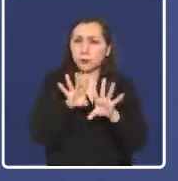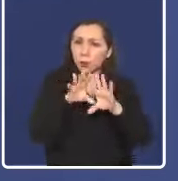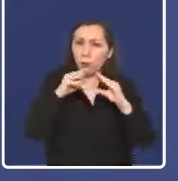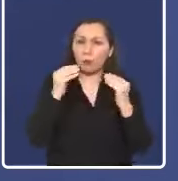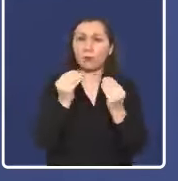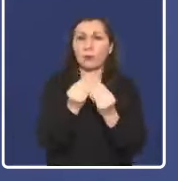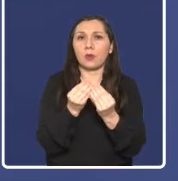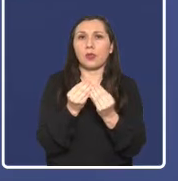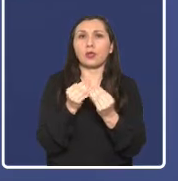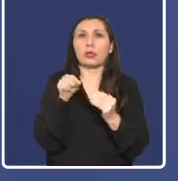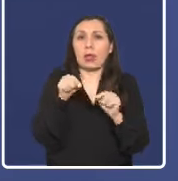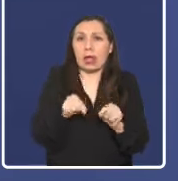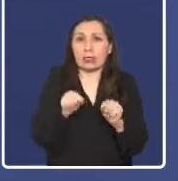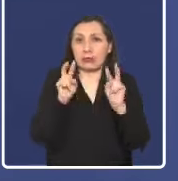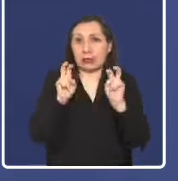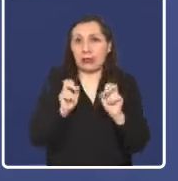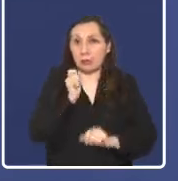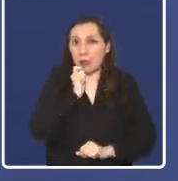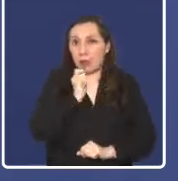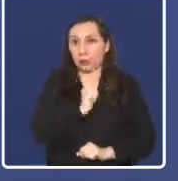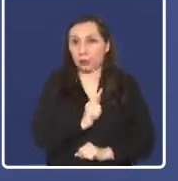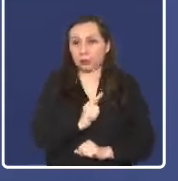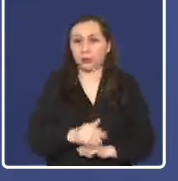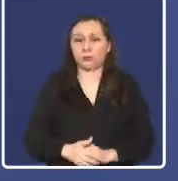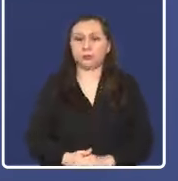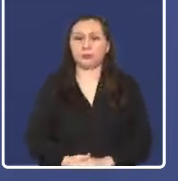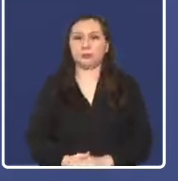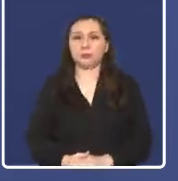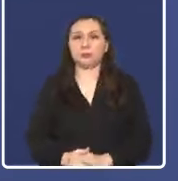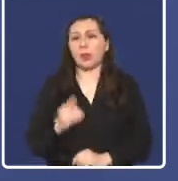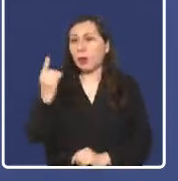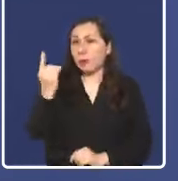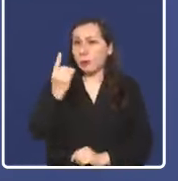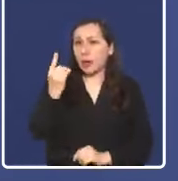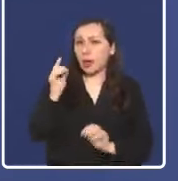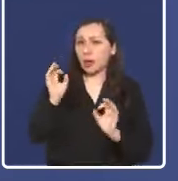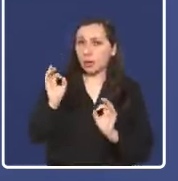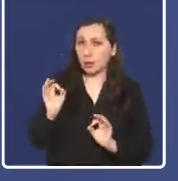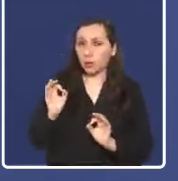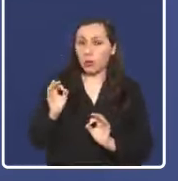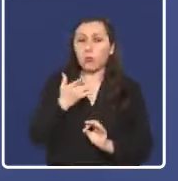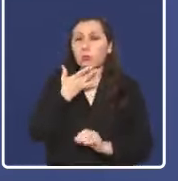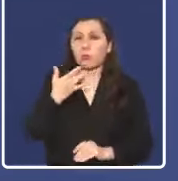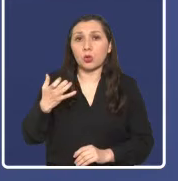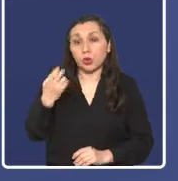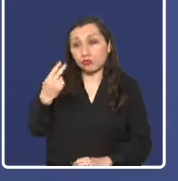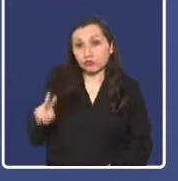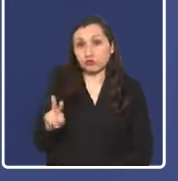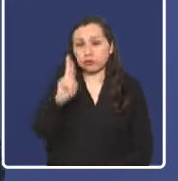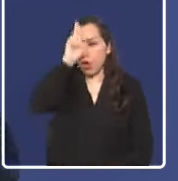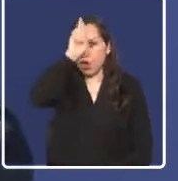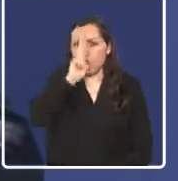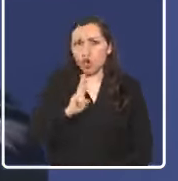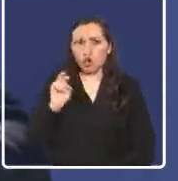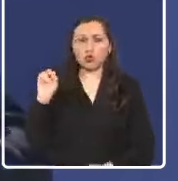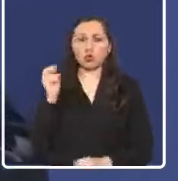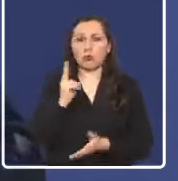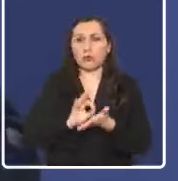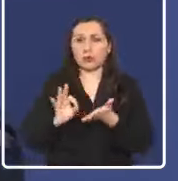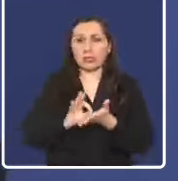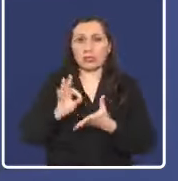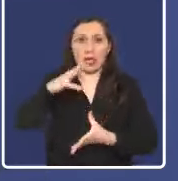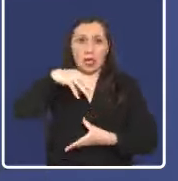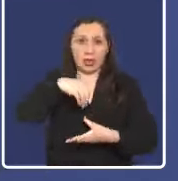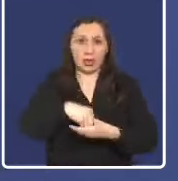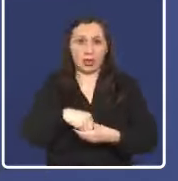completa sobre estas acusaciones. En particular, porque en su rol de subsecretario del